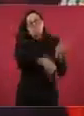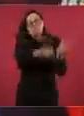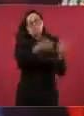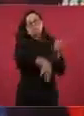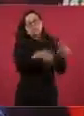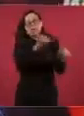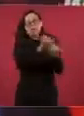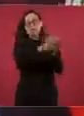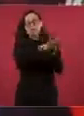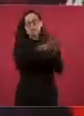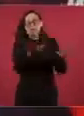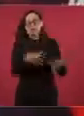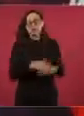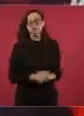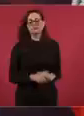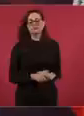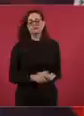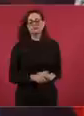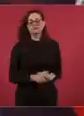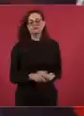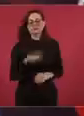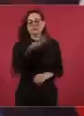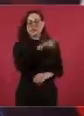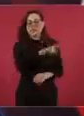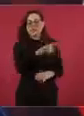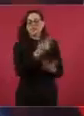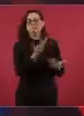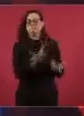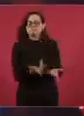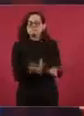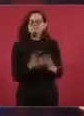sobre el tema migratorio.